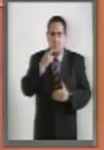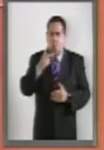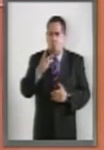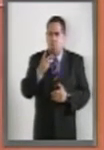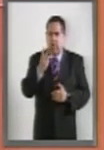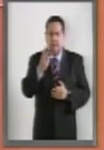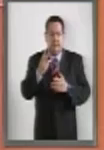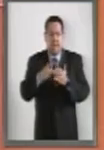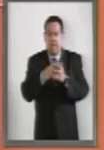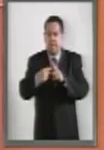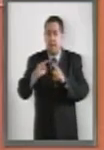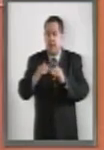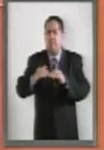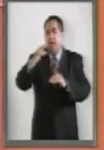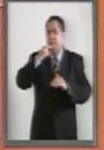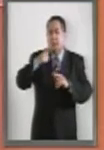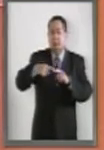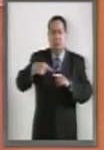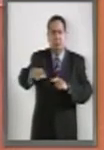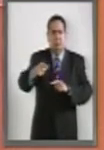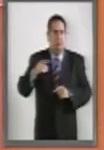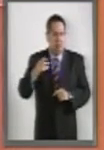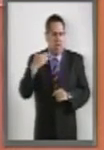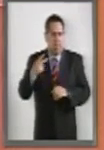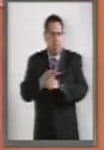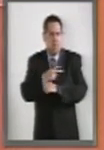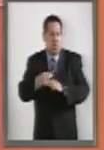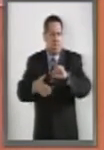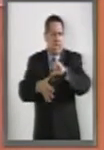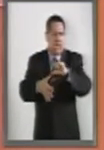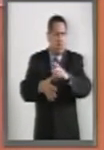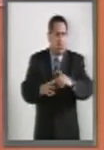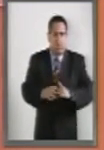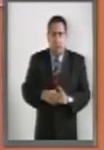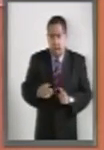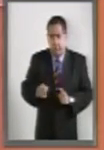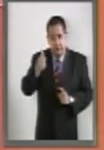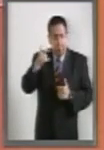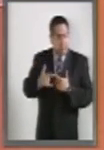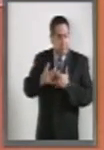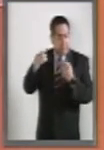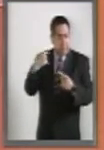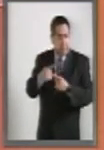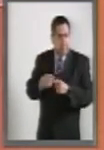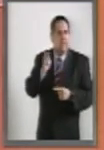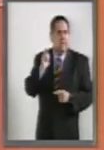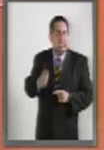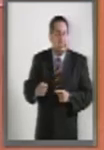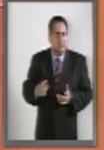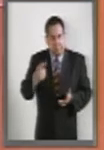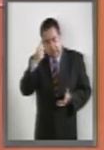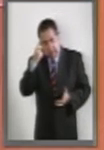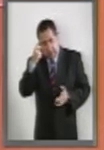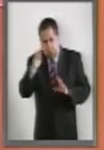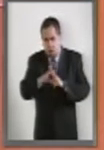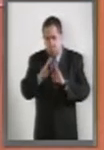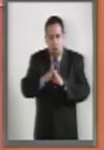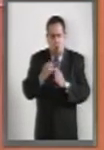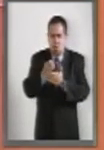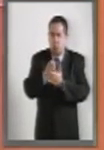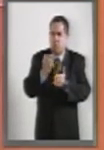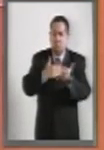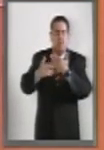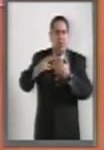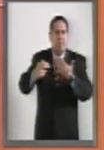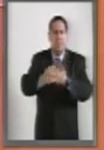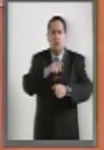registrado en América Latina. Por primera vez en mucho tiempo, El motor del crecimiento económico